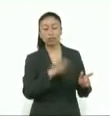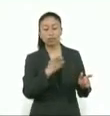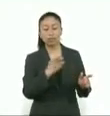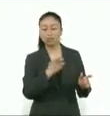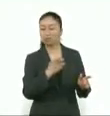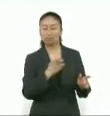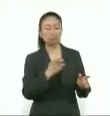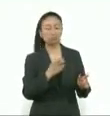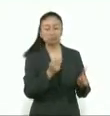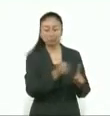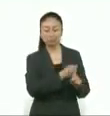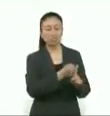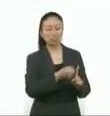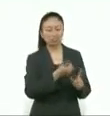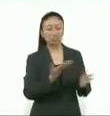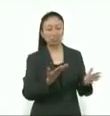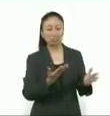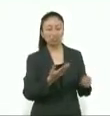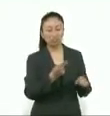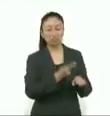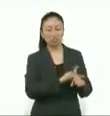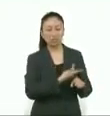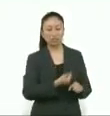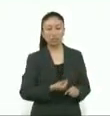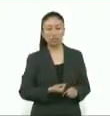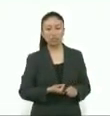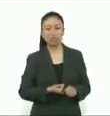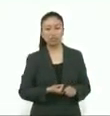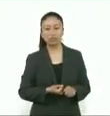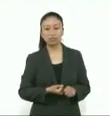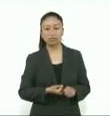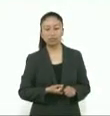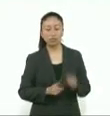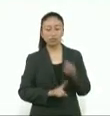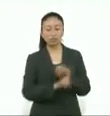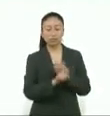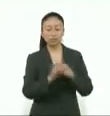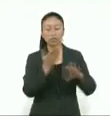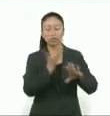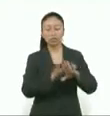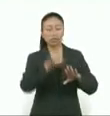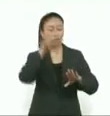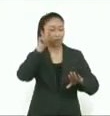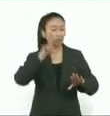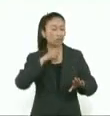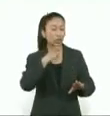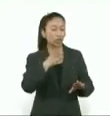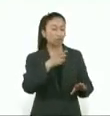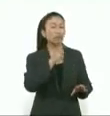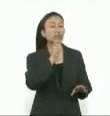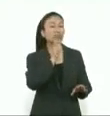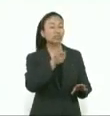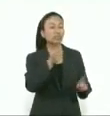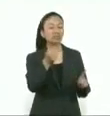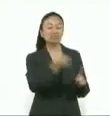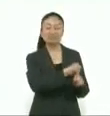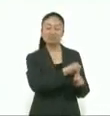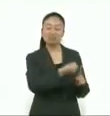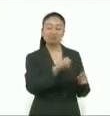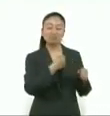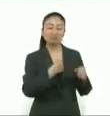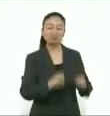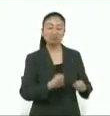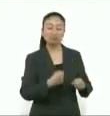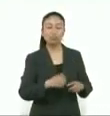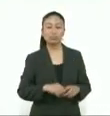las desigualdades en contra de las mujeres siempre llevará a la violencia. No solo